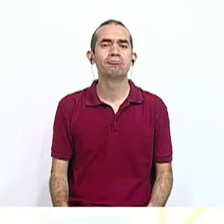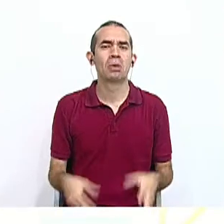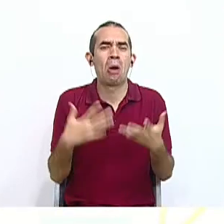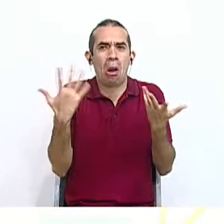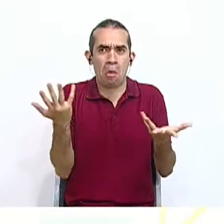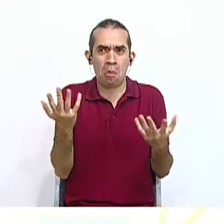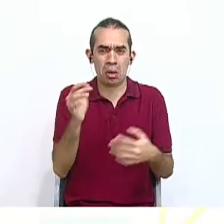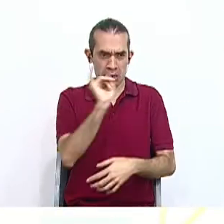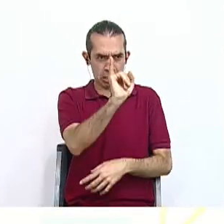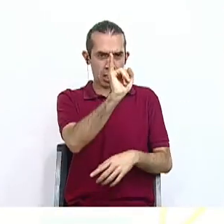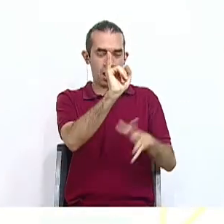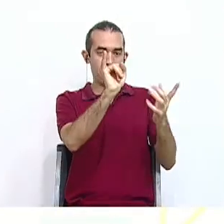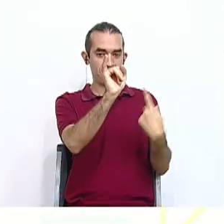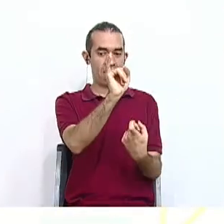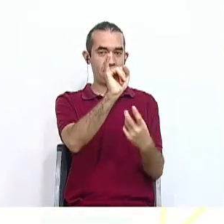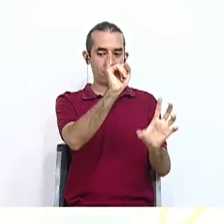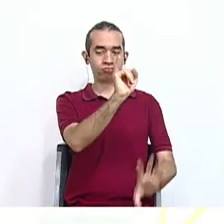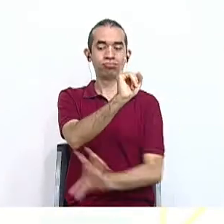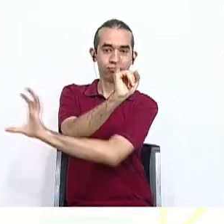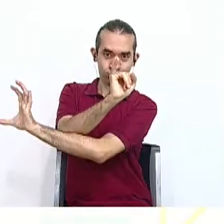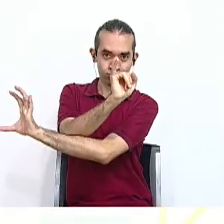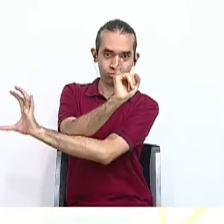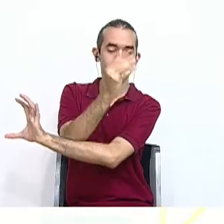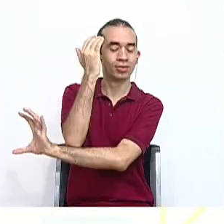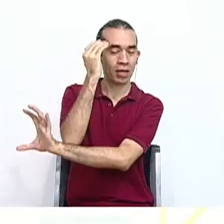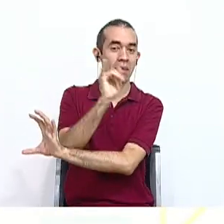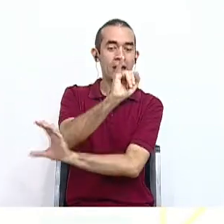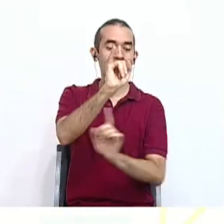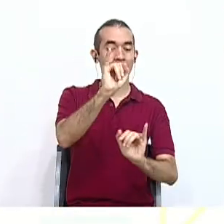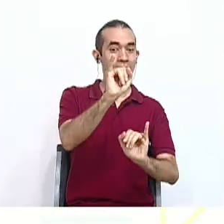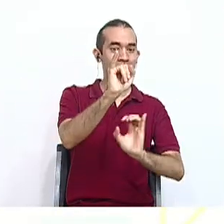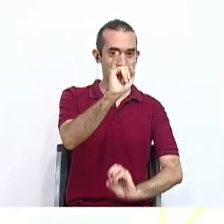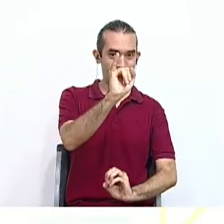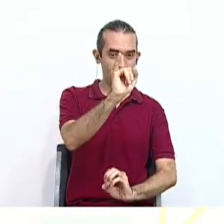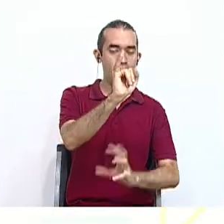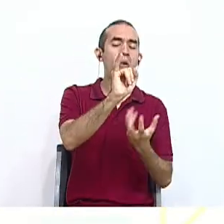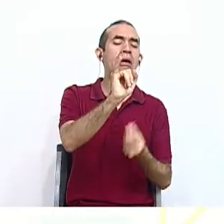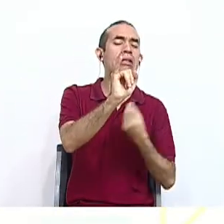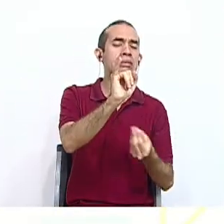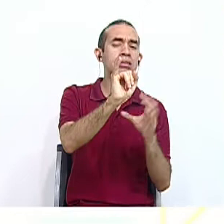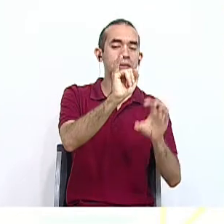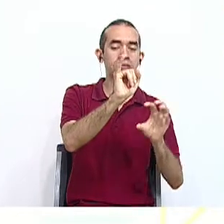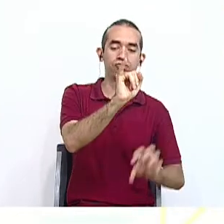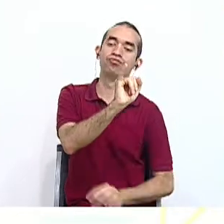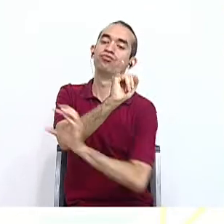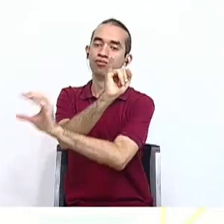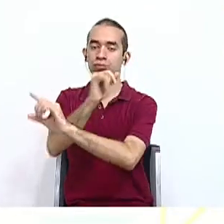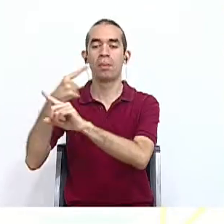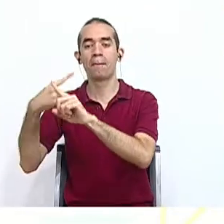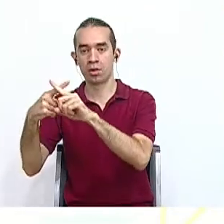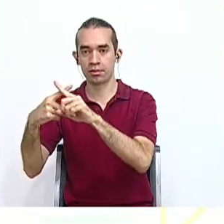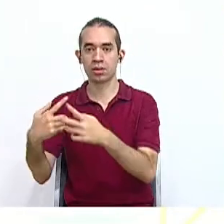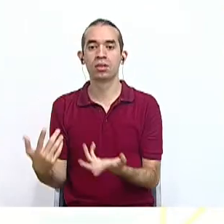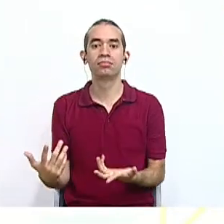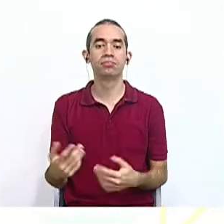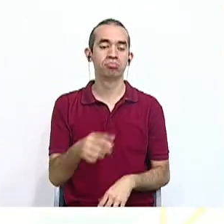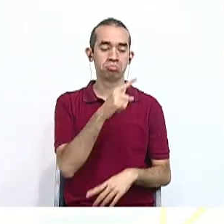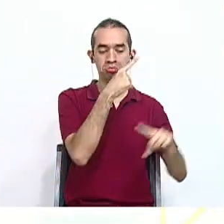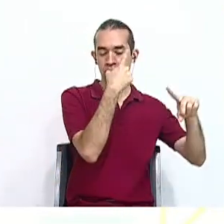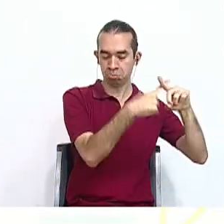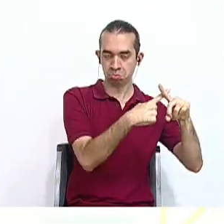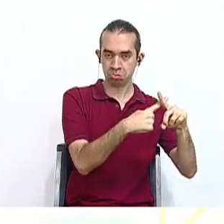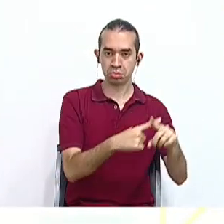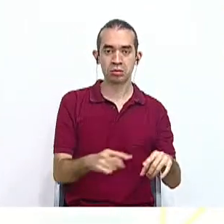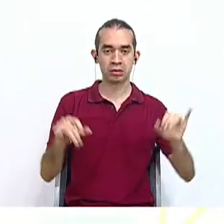despejar I? Observen que está dividido sobre I sub 0. ¿Qué hacemos entonces? Vamos a multiplicar ambos lados de esta